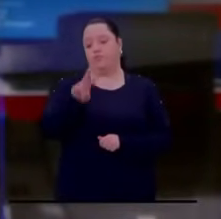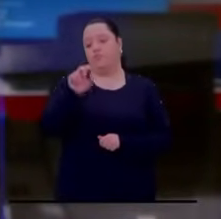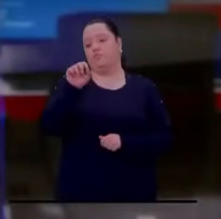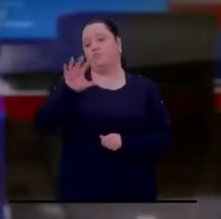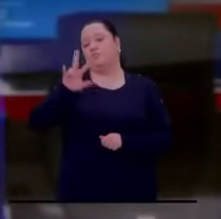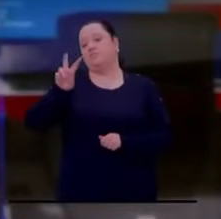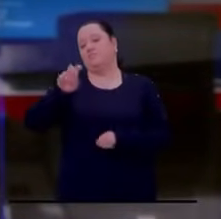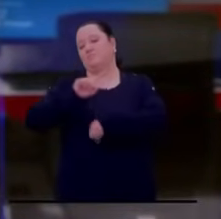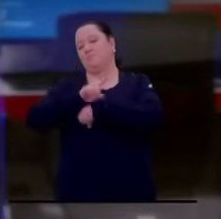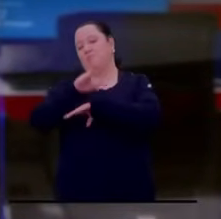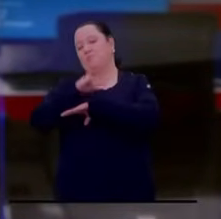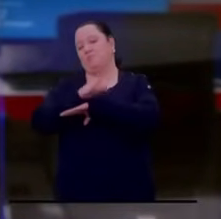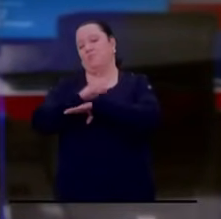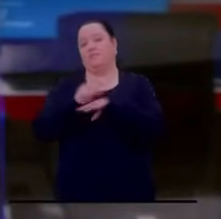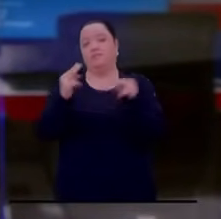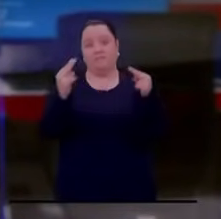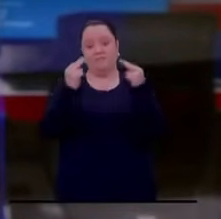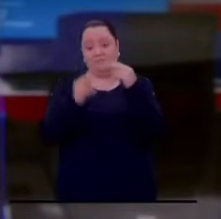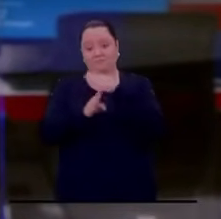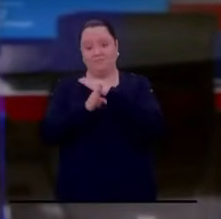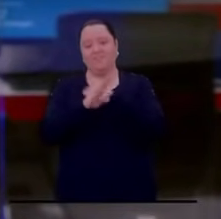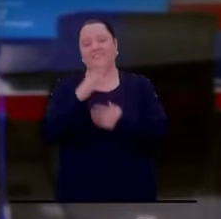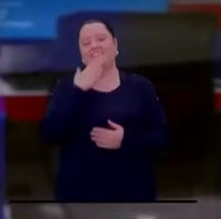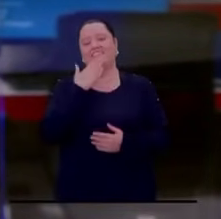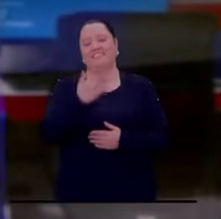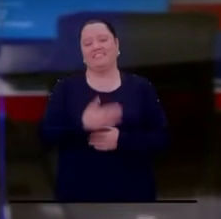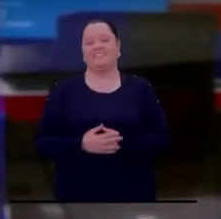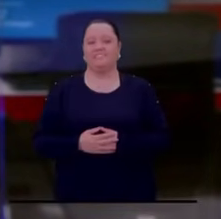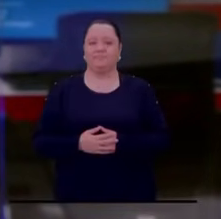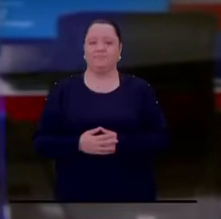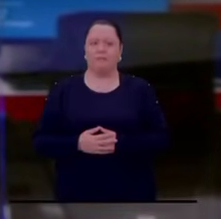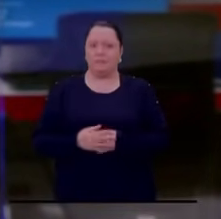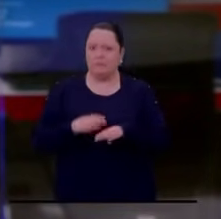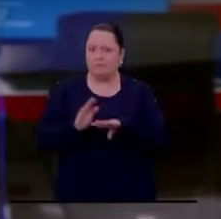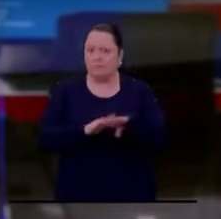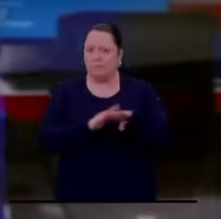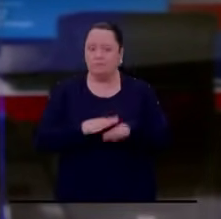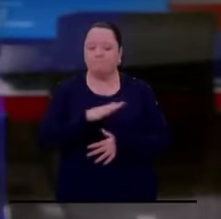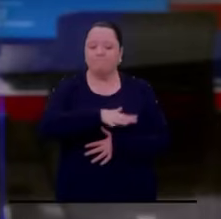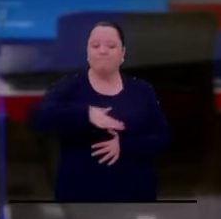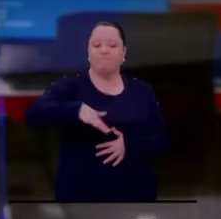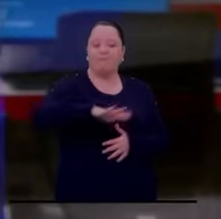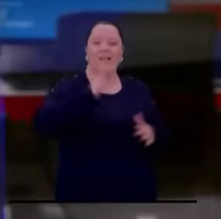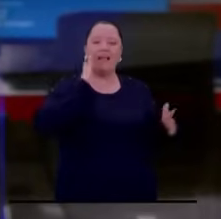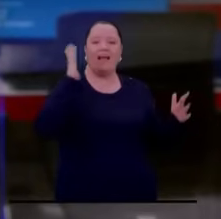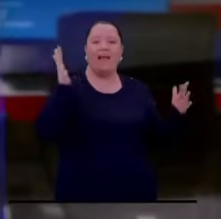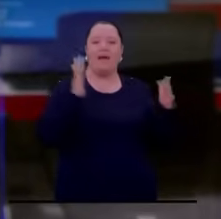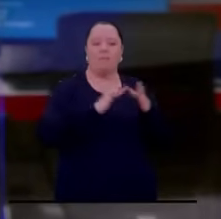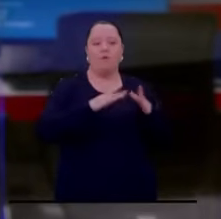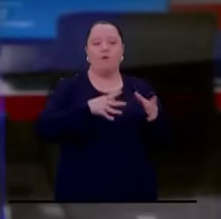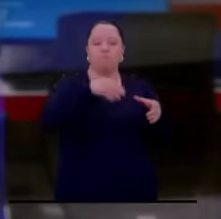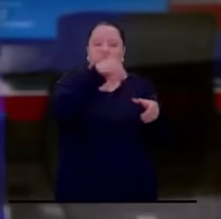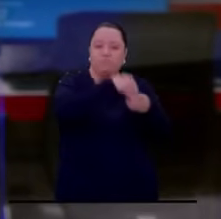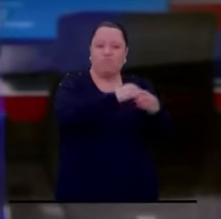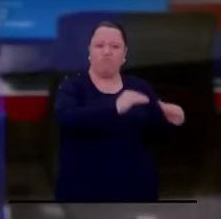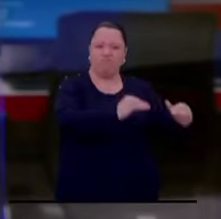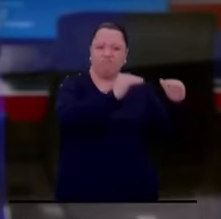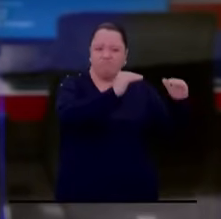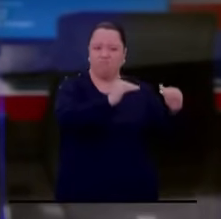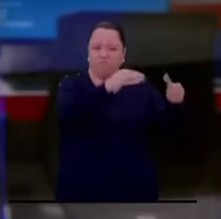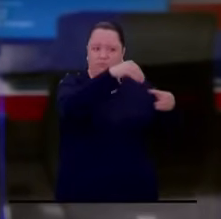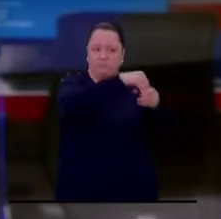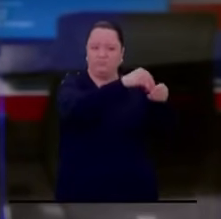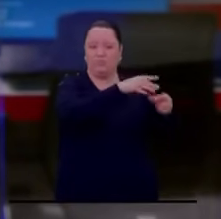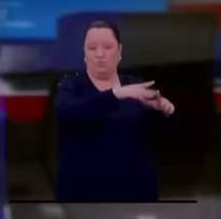2:57. Gracias por continuar con nosotros. Continúan prendidas las alertas en el Palacio de Justicia, sede de las altas cortes, ante informaciones sobre la planeación